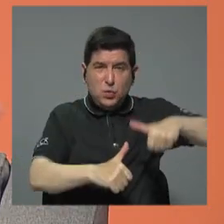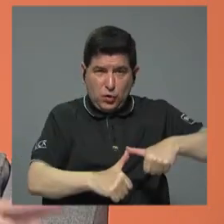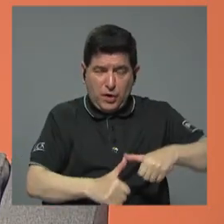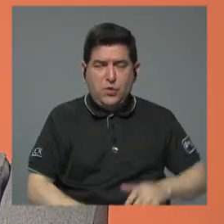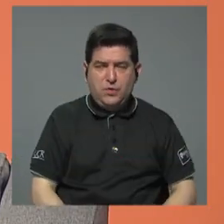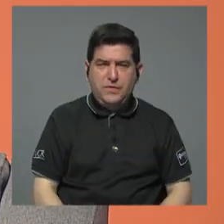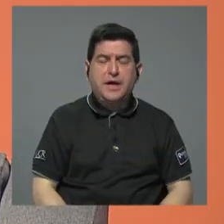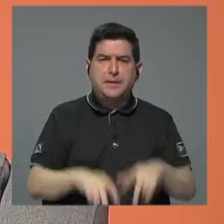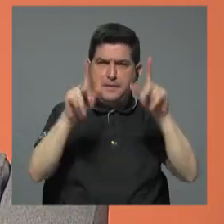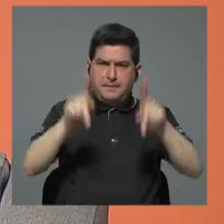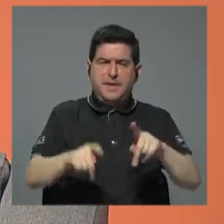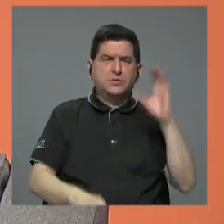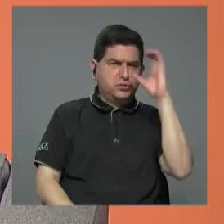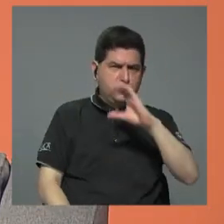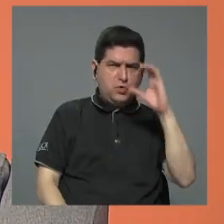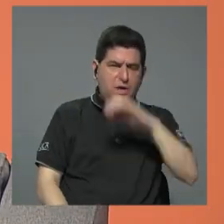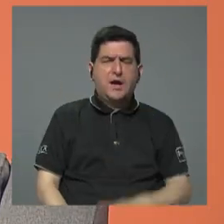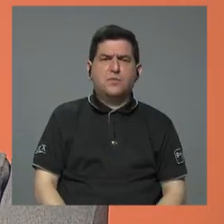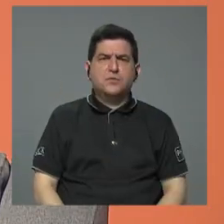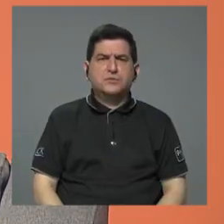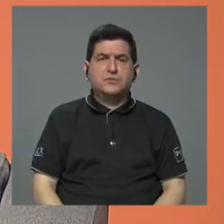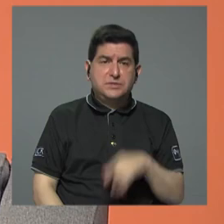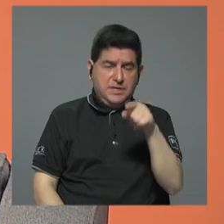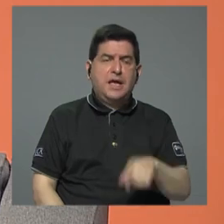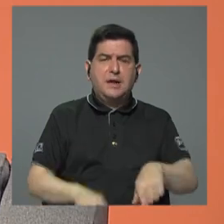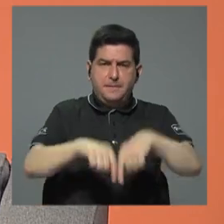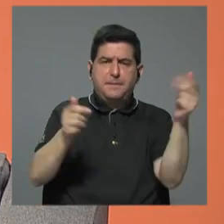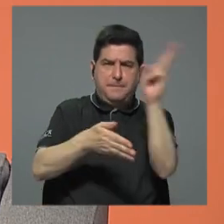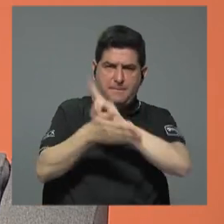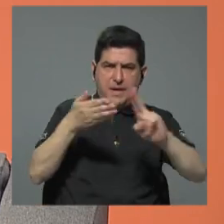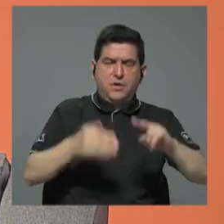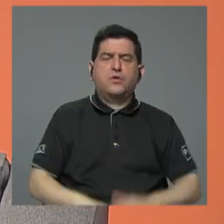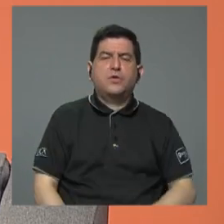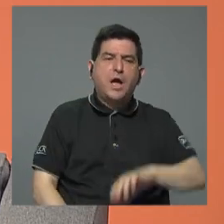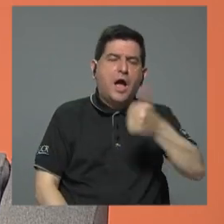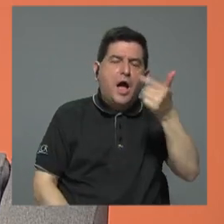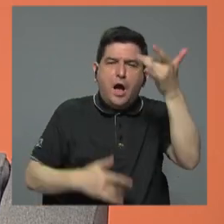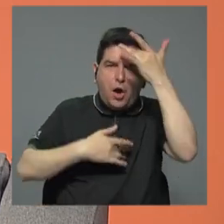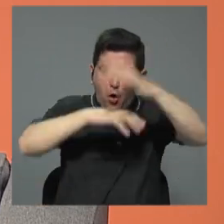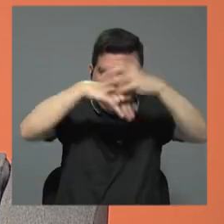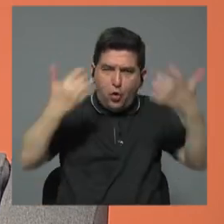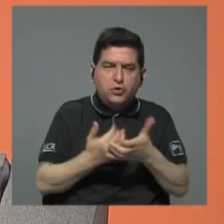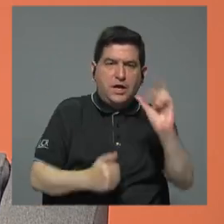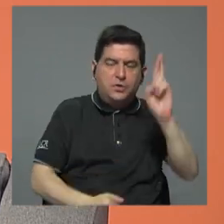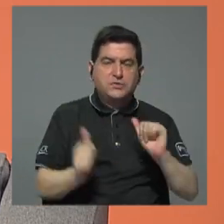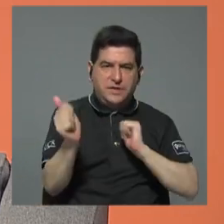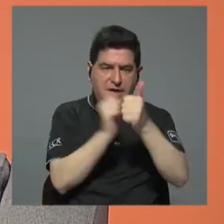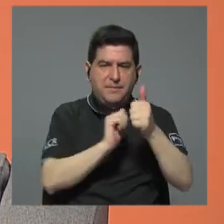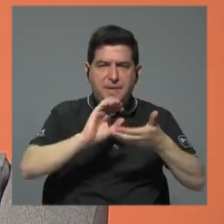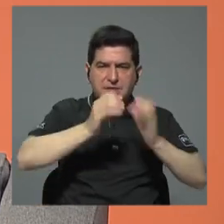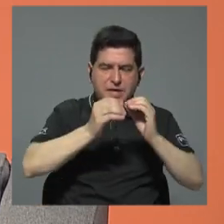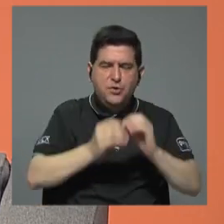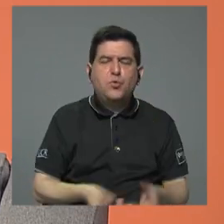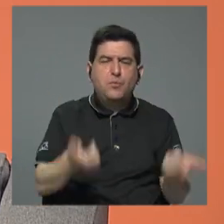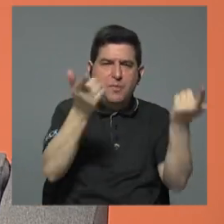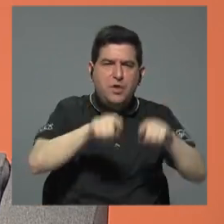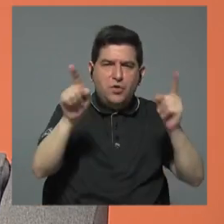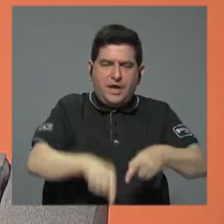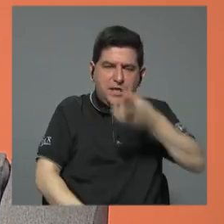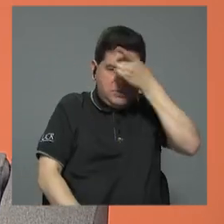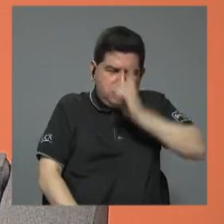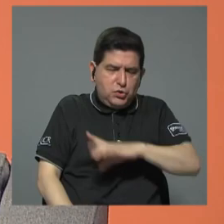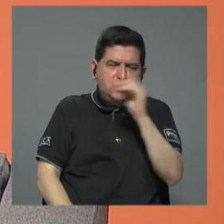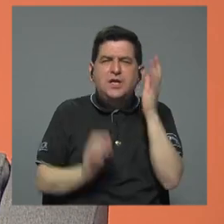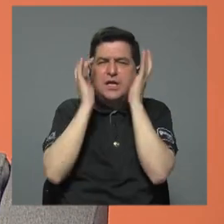eso sí, para que las personas busquen la edición del Semanario Universidad. La otra epidemia, Costa Rica supera crecimiento mundial de casos por depresión